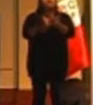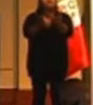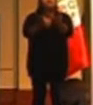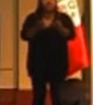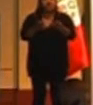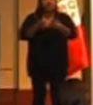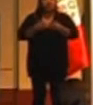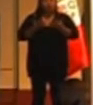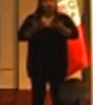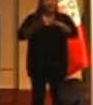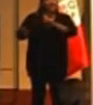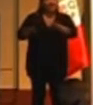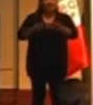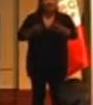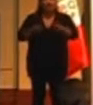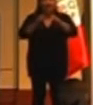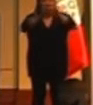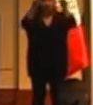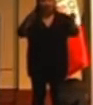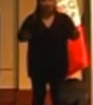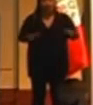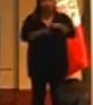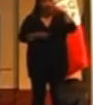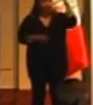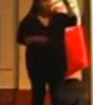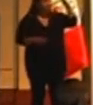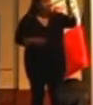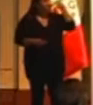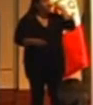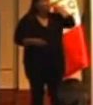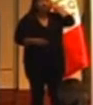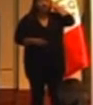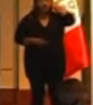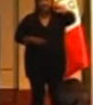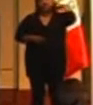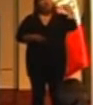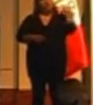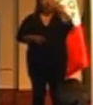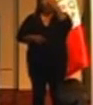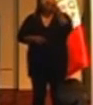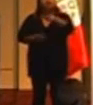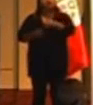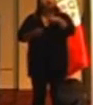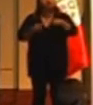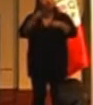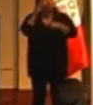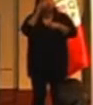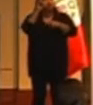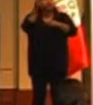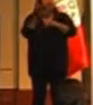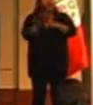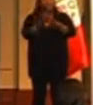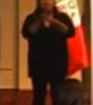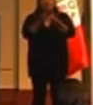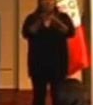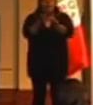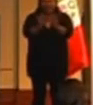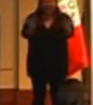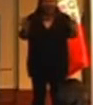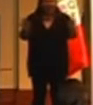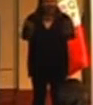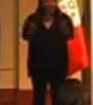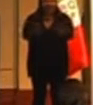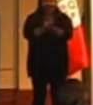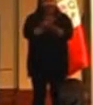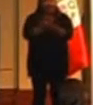este recuadro de aquí de la izquierda, ustedes pueden ver algo que creamos que no nos costó un sol,